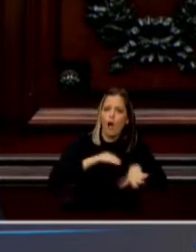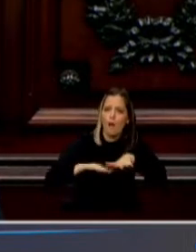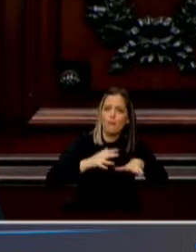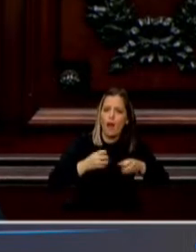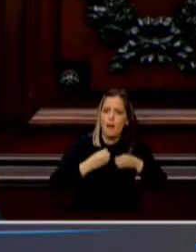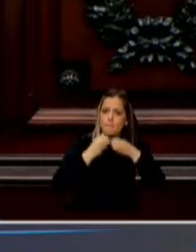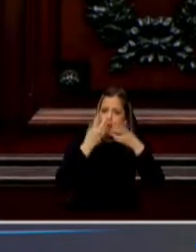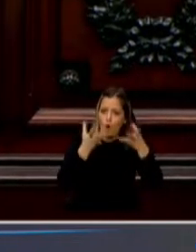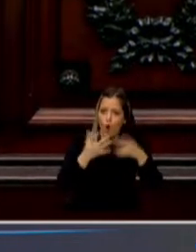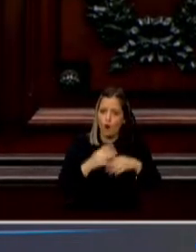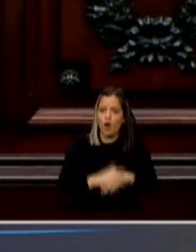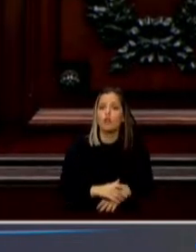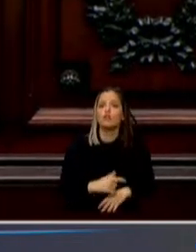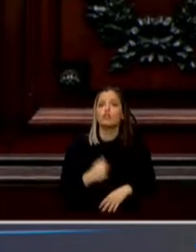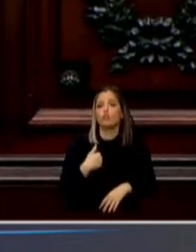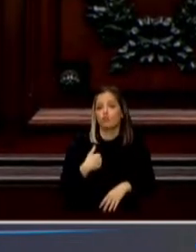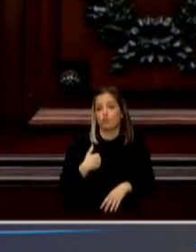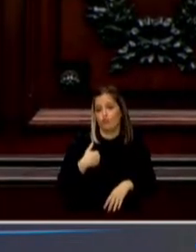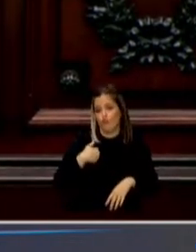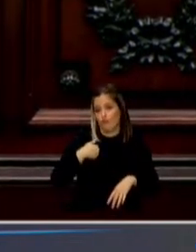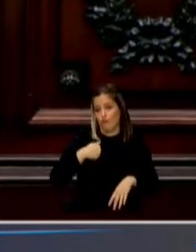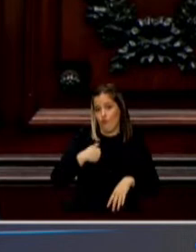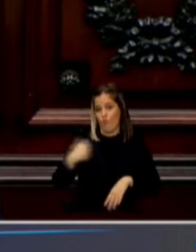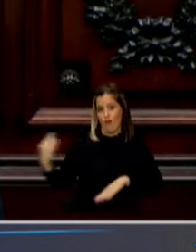de Pedro.